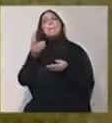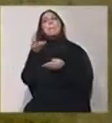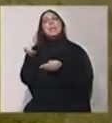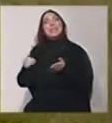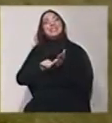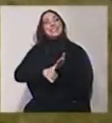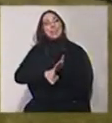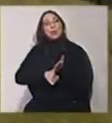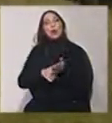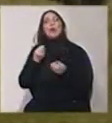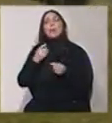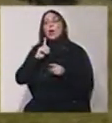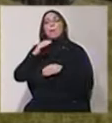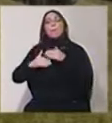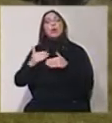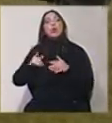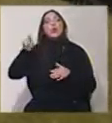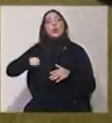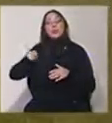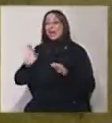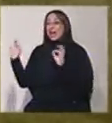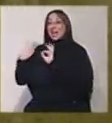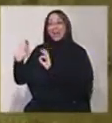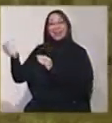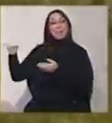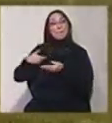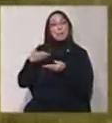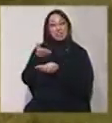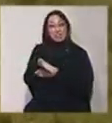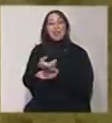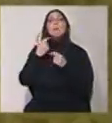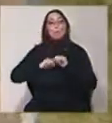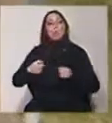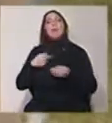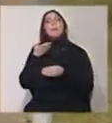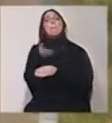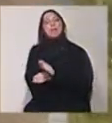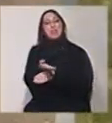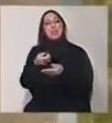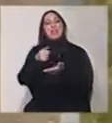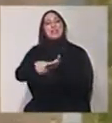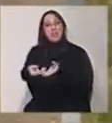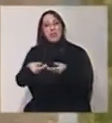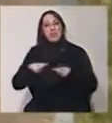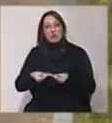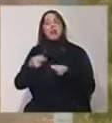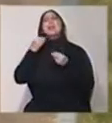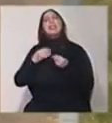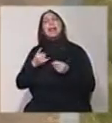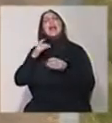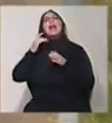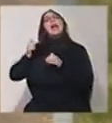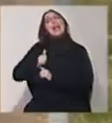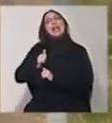aun cuando no haya un procedimiento judicial en curso. El objetivo de la nueva ley es que el Ejército cumpla actividad de vigilancia y apoyo a los